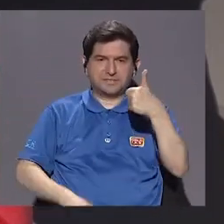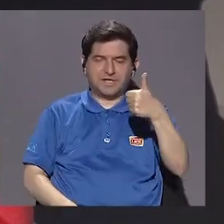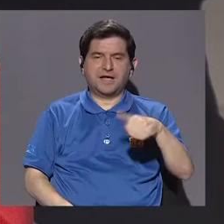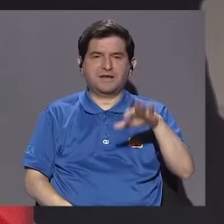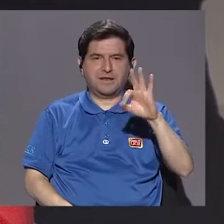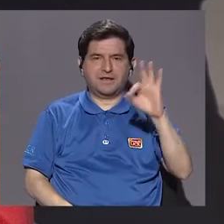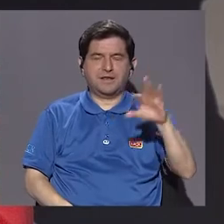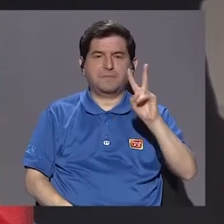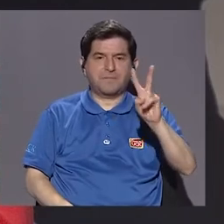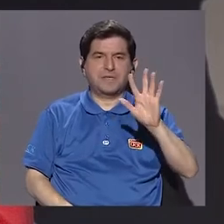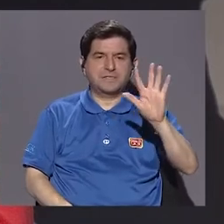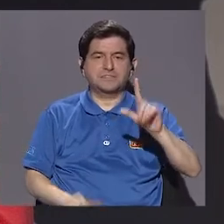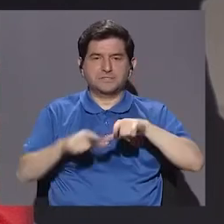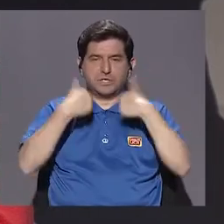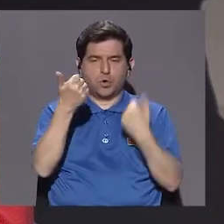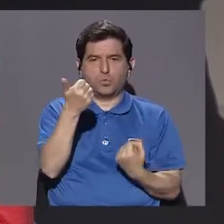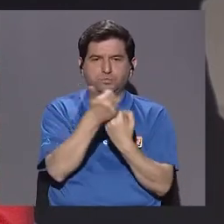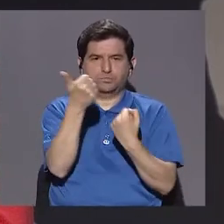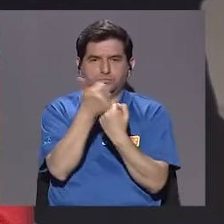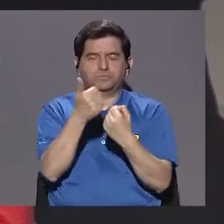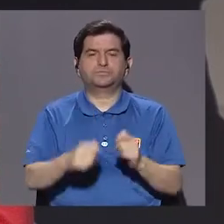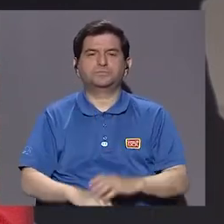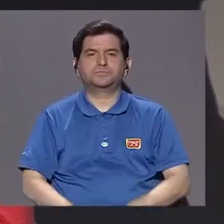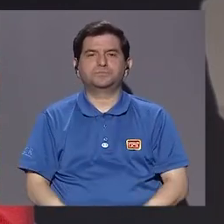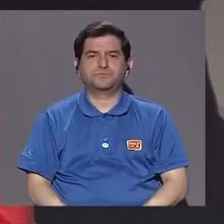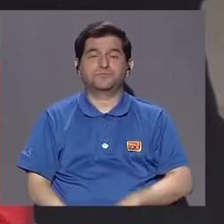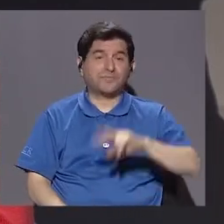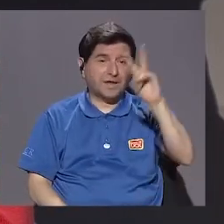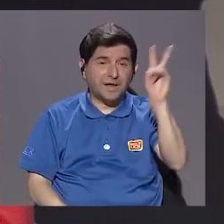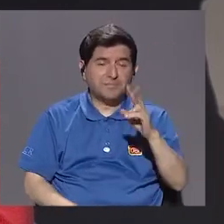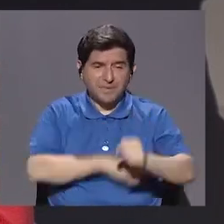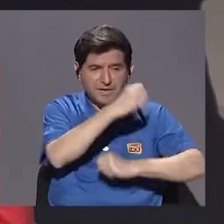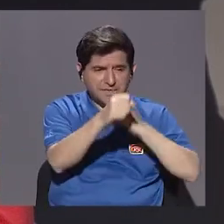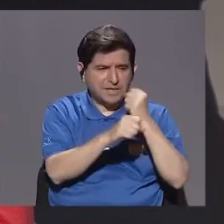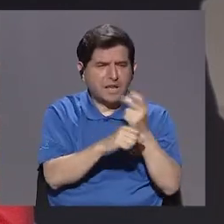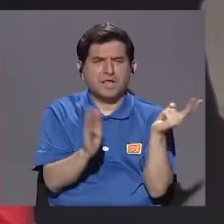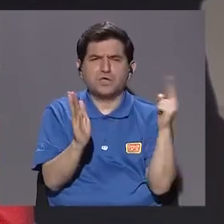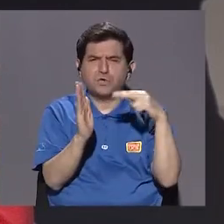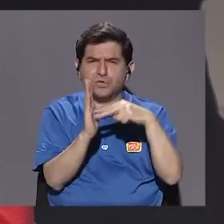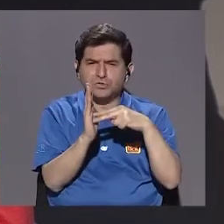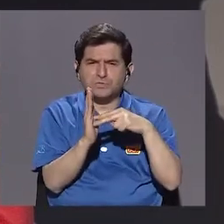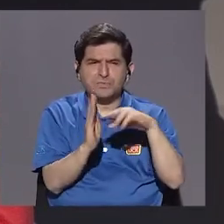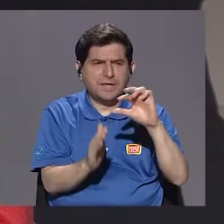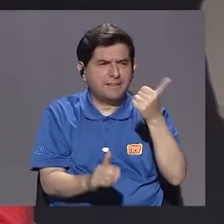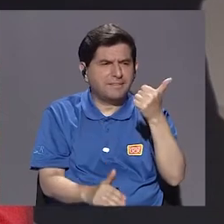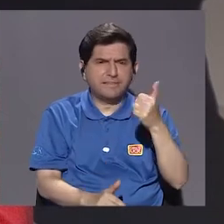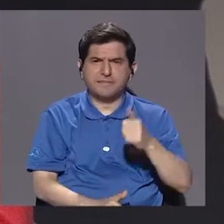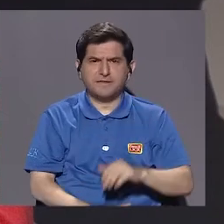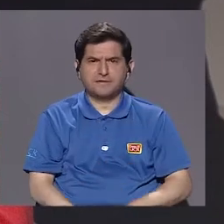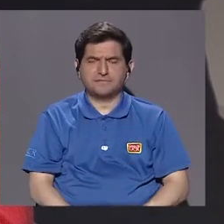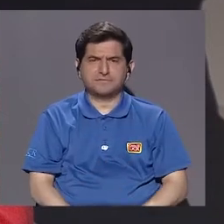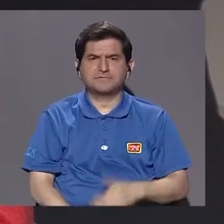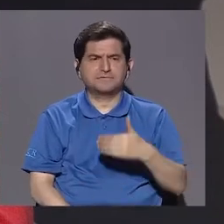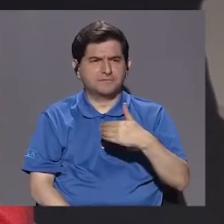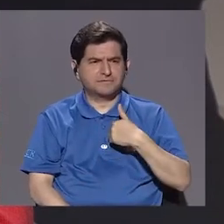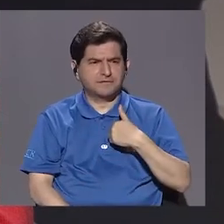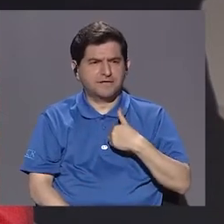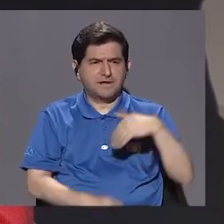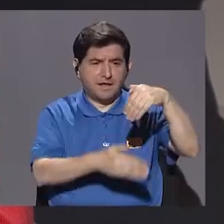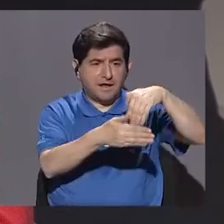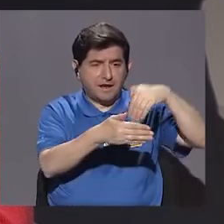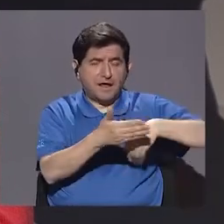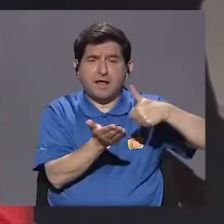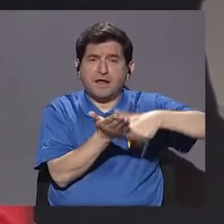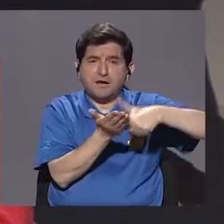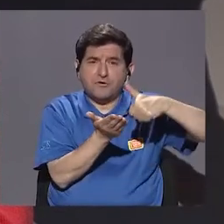25 grupos alrededor suyo en venezuela en el año 2010 habían en el registro